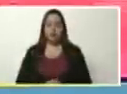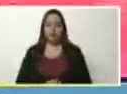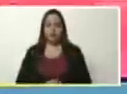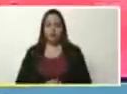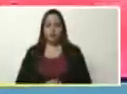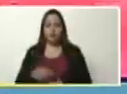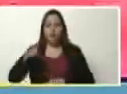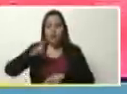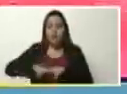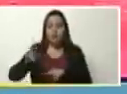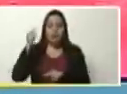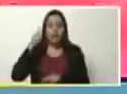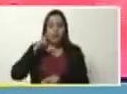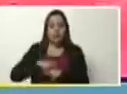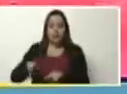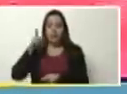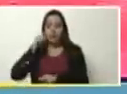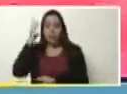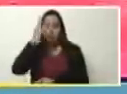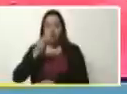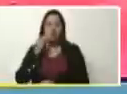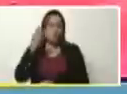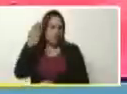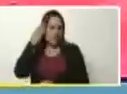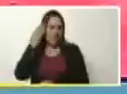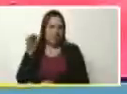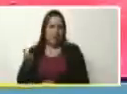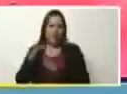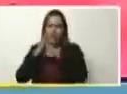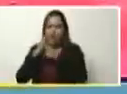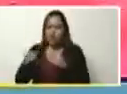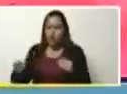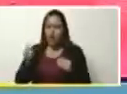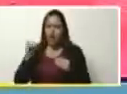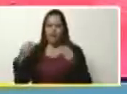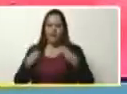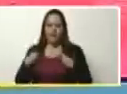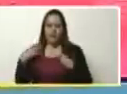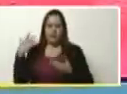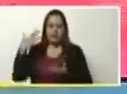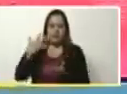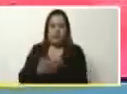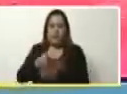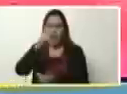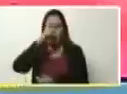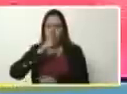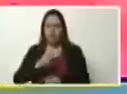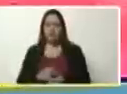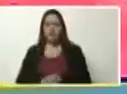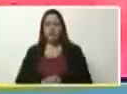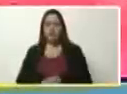Que los niños, las niñas, la juventud sepa todo lo que hemos vivido durante estos años,